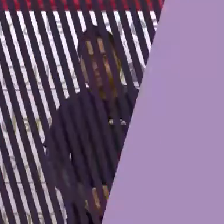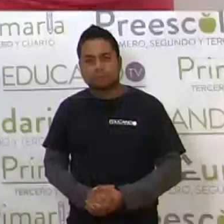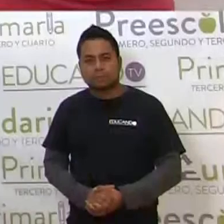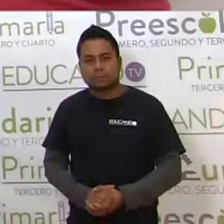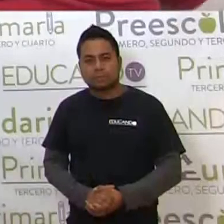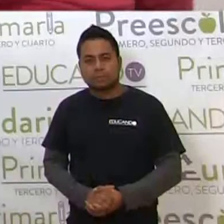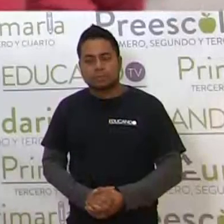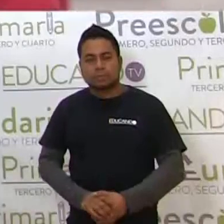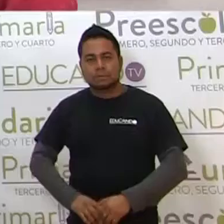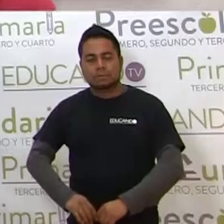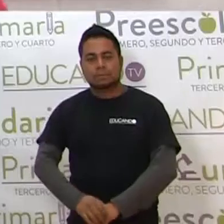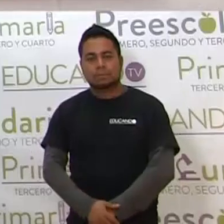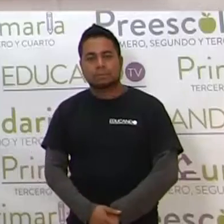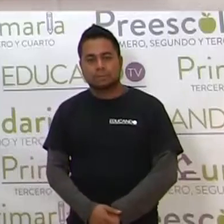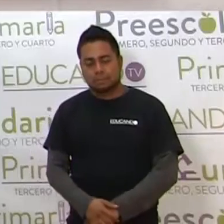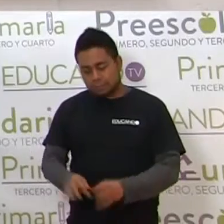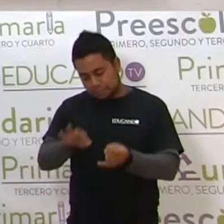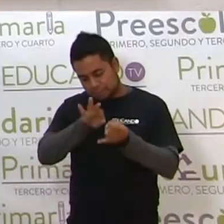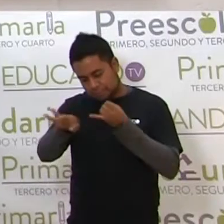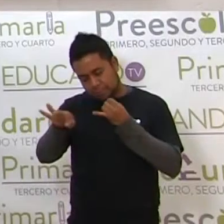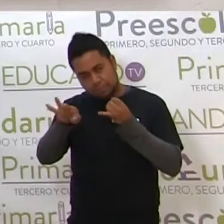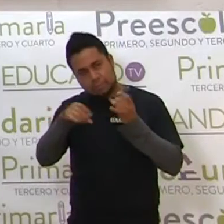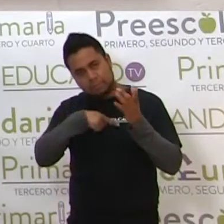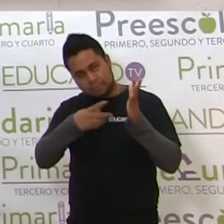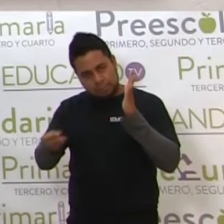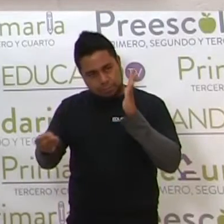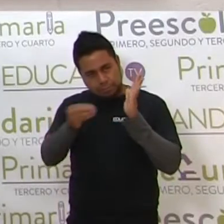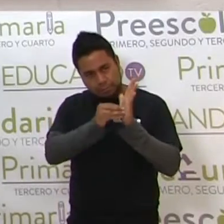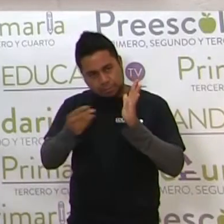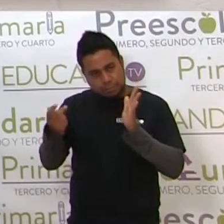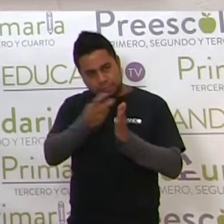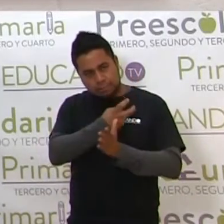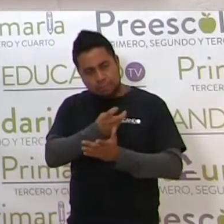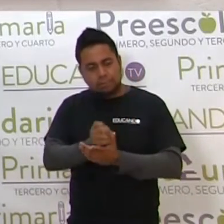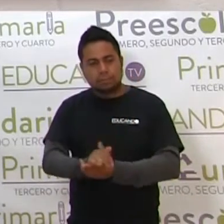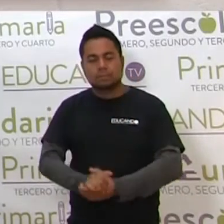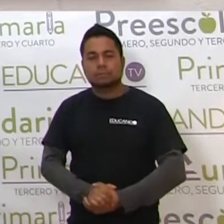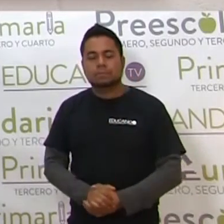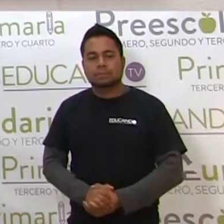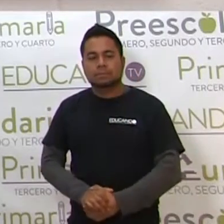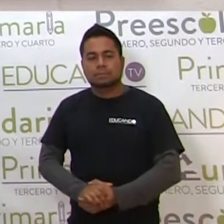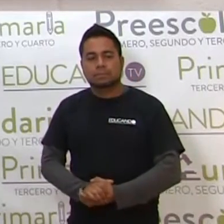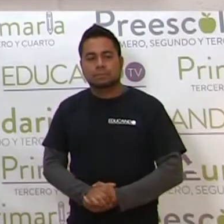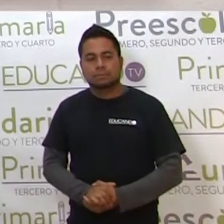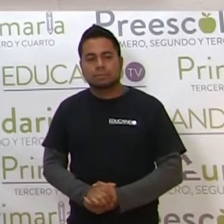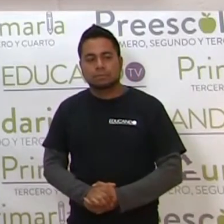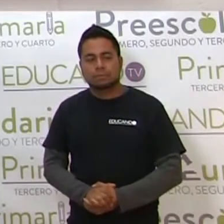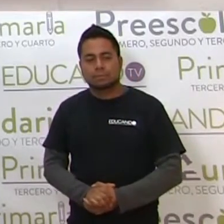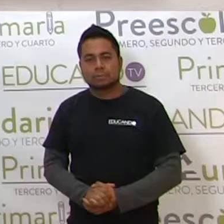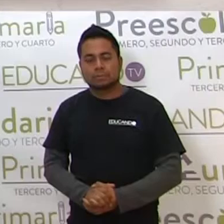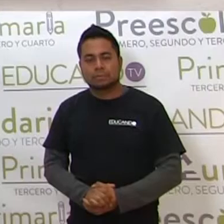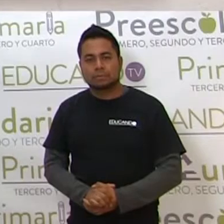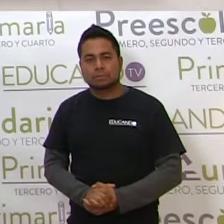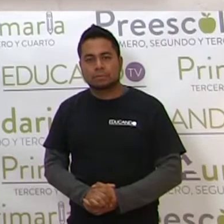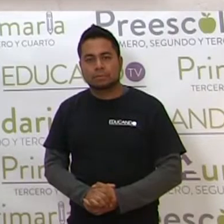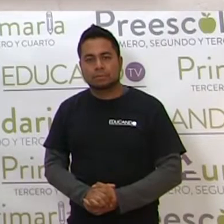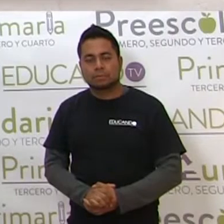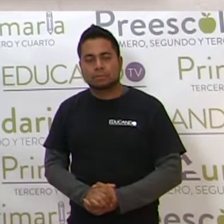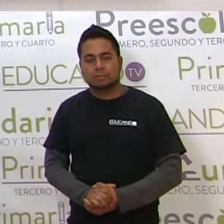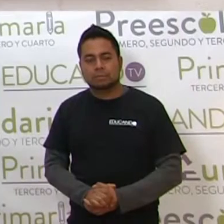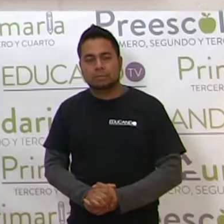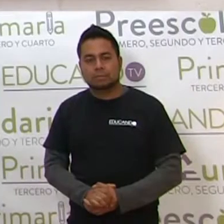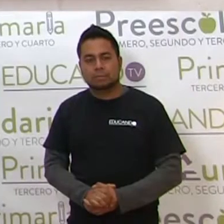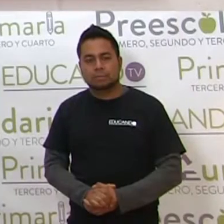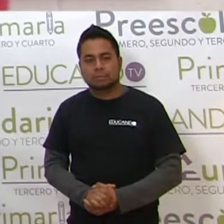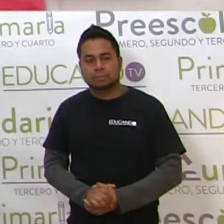son y por último uno de los más lucidores que tenemos en el estado